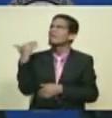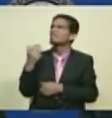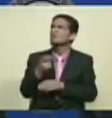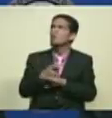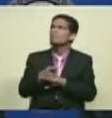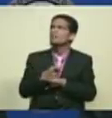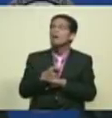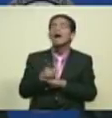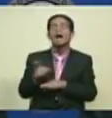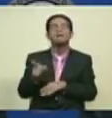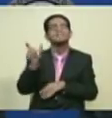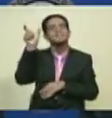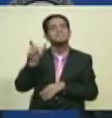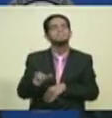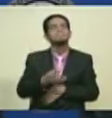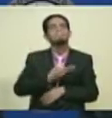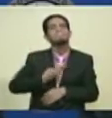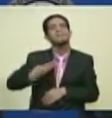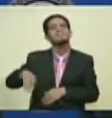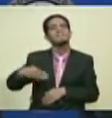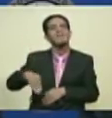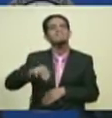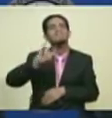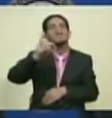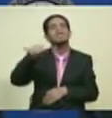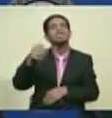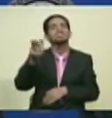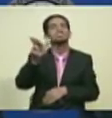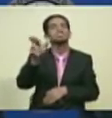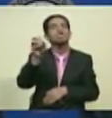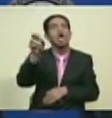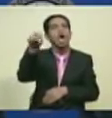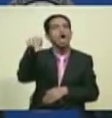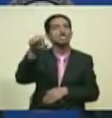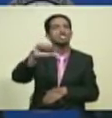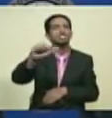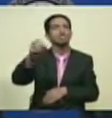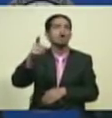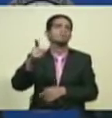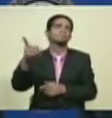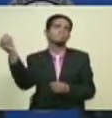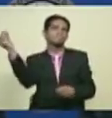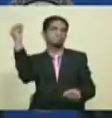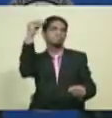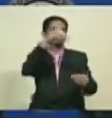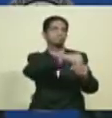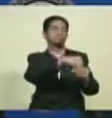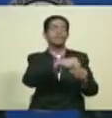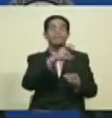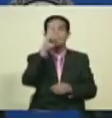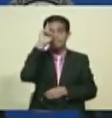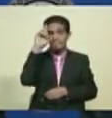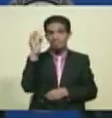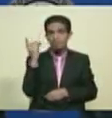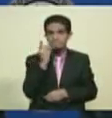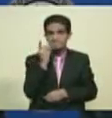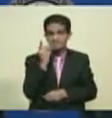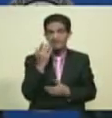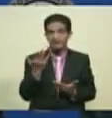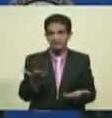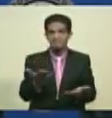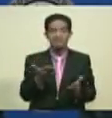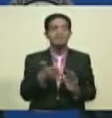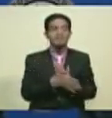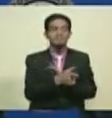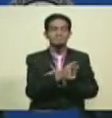entonces? Johnson, 1965, una invasión a un pueblo hermano, República Dominicana, bajo el pretexto humanitario